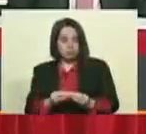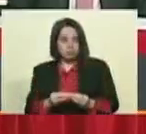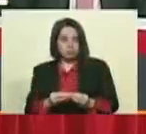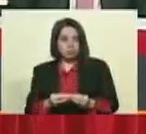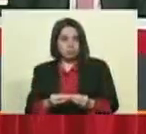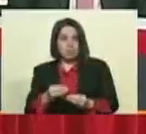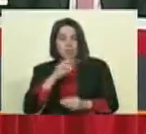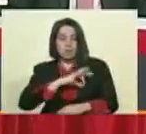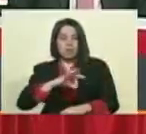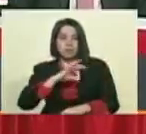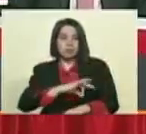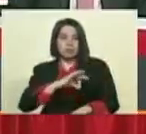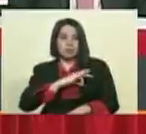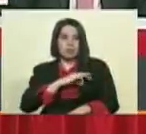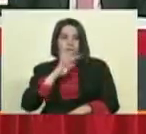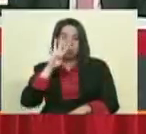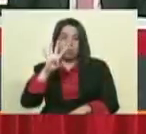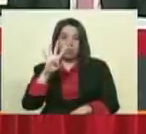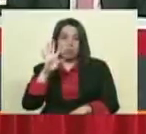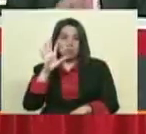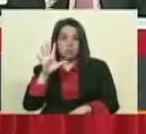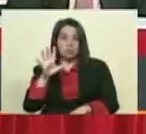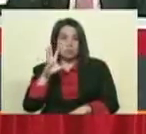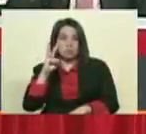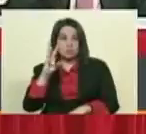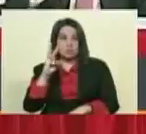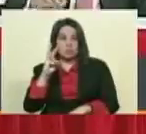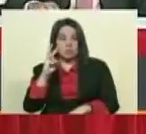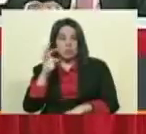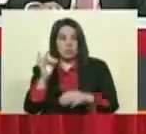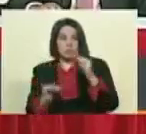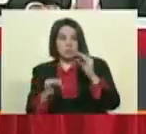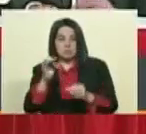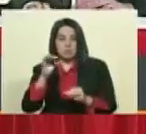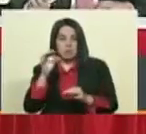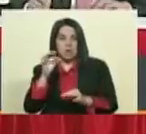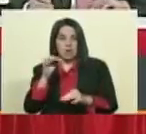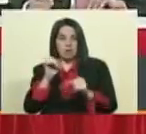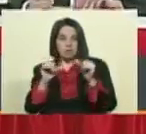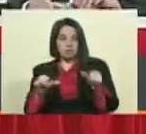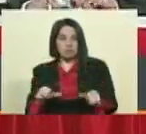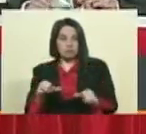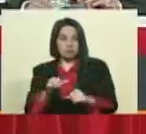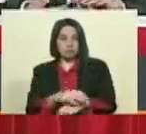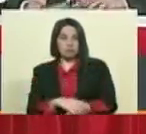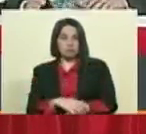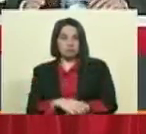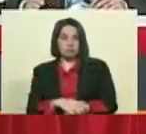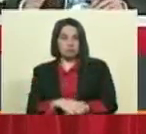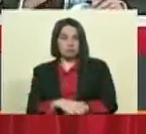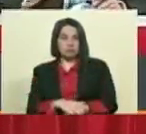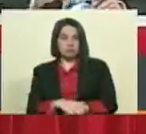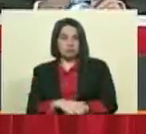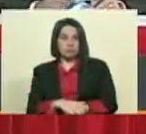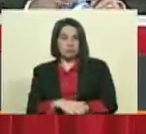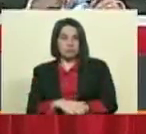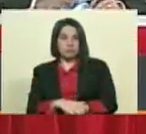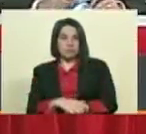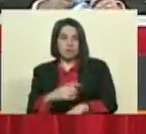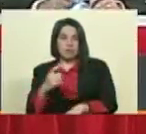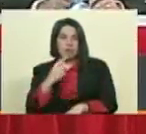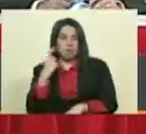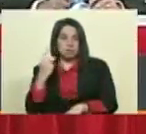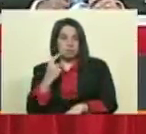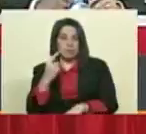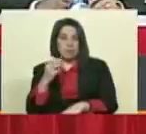de la sociedad. Cuarto punto, el sistema de justicia, que no solamente engloba el Poder Judicial,